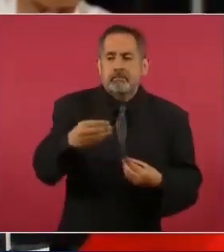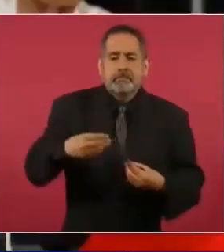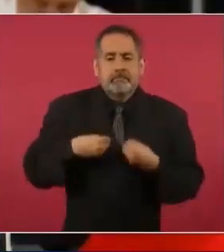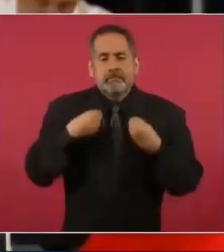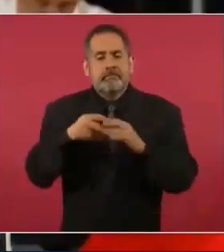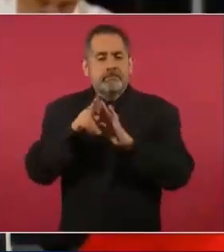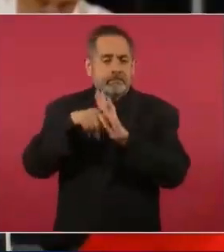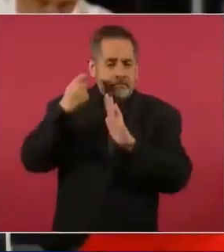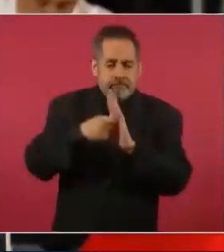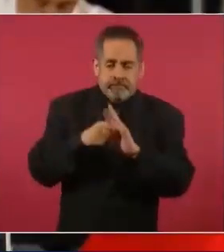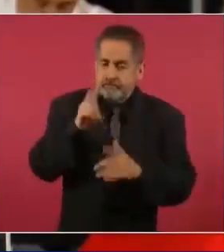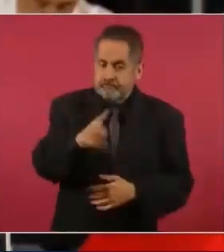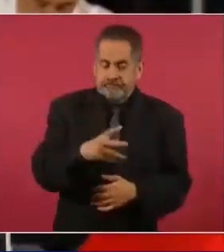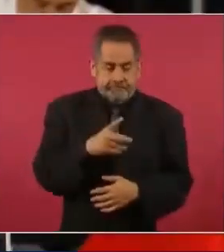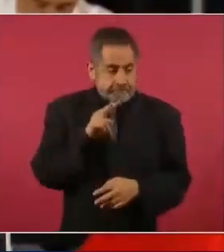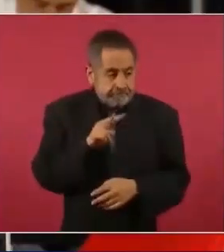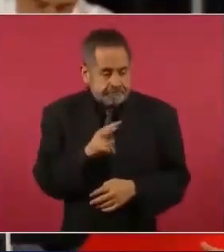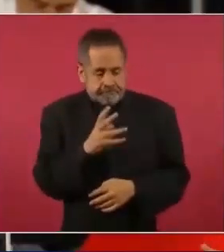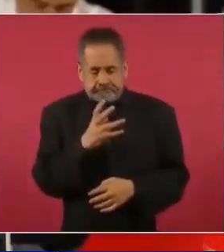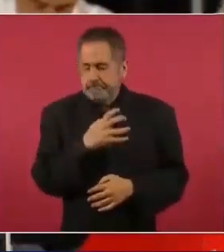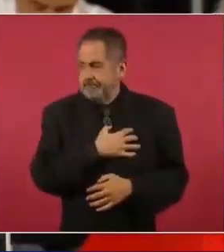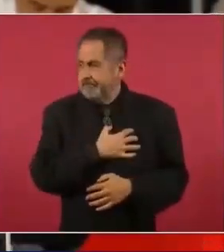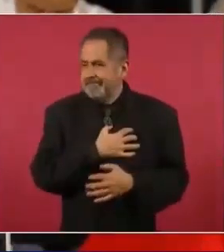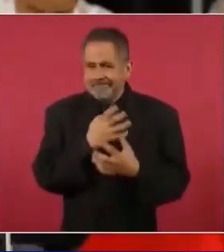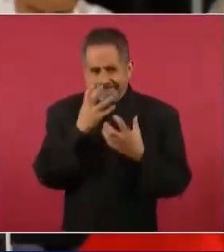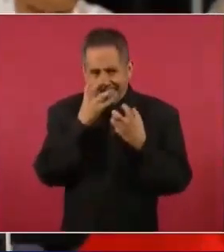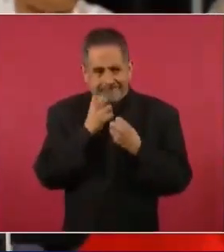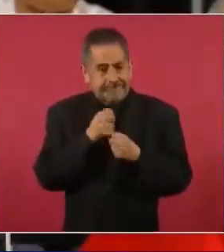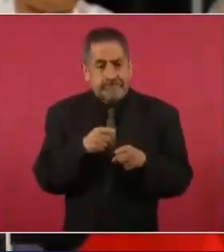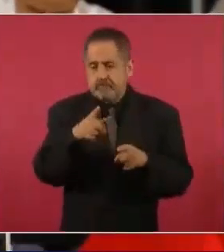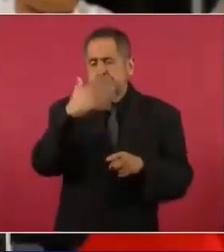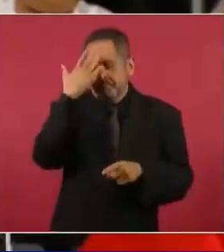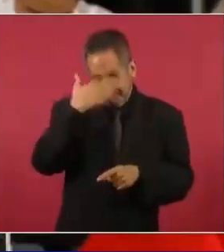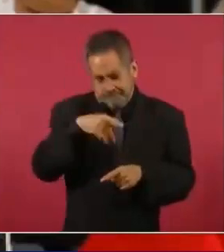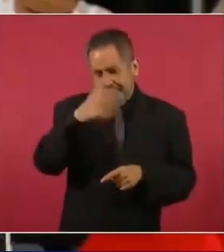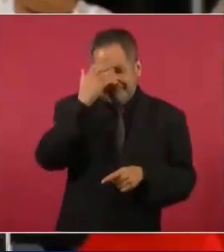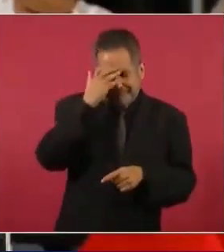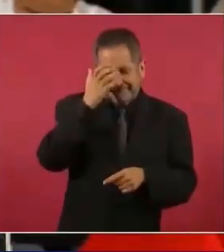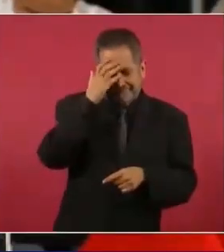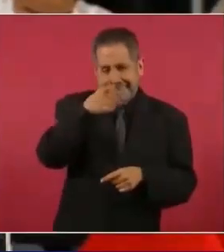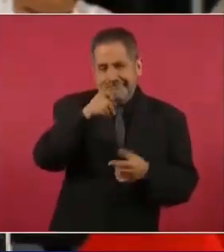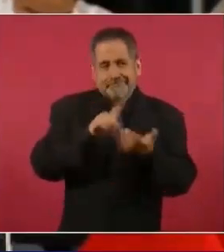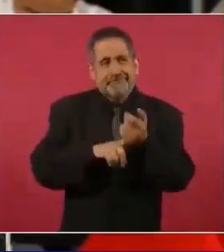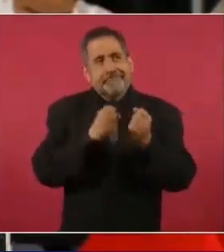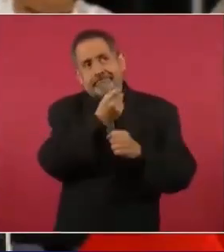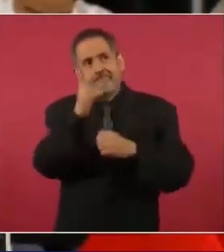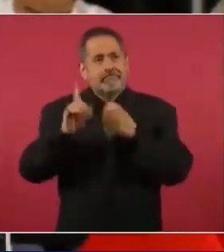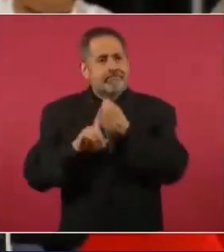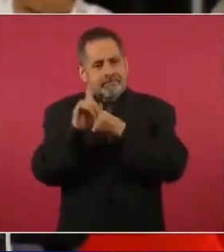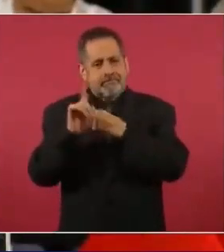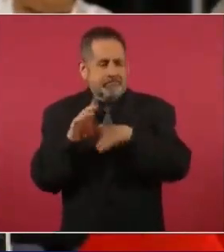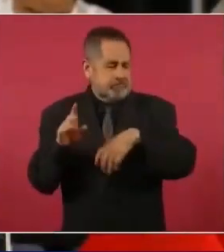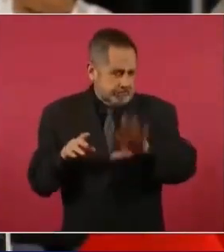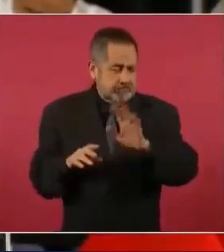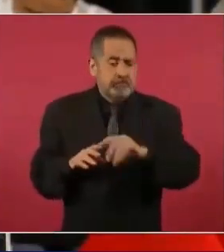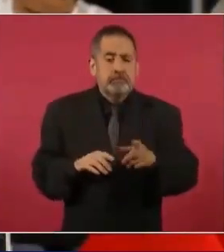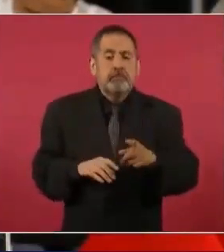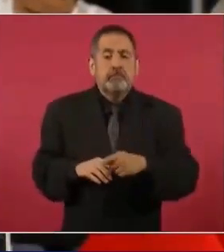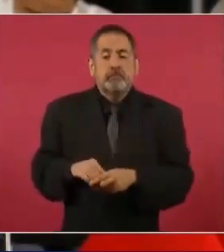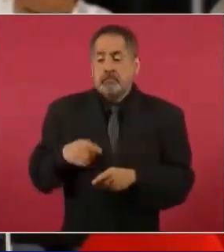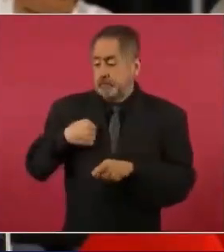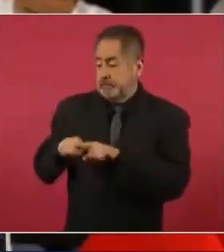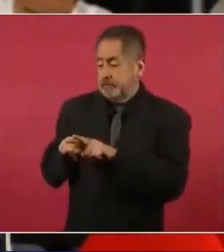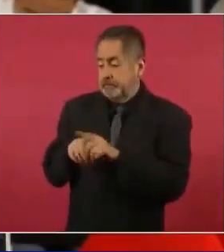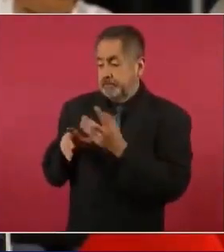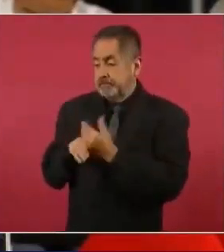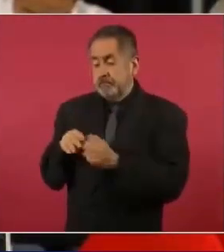pues desgarradoras. Usted las conoce muy bien, sabe de esta problemática. Y bueno, pues nuestros hermanos